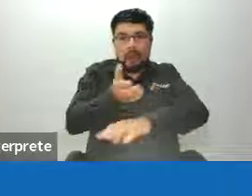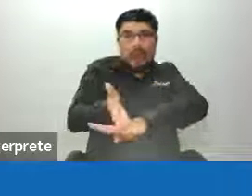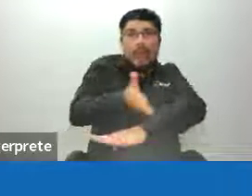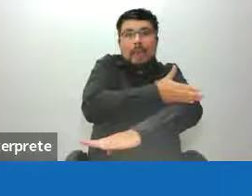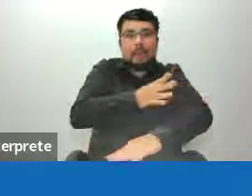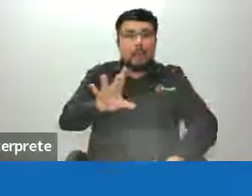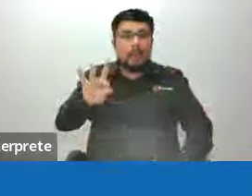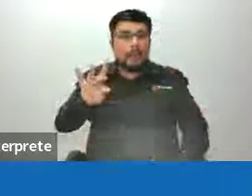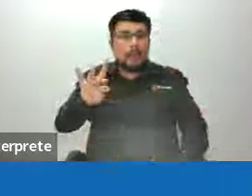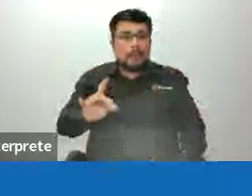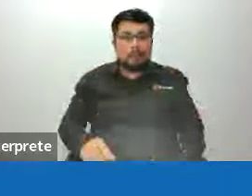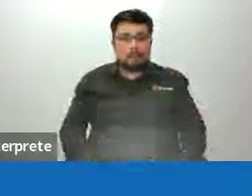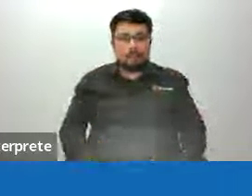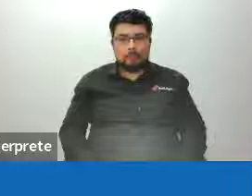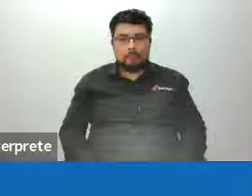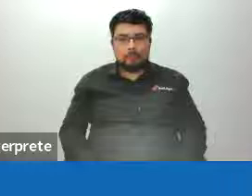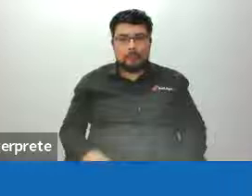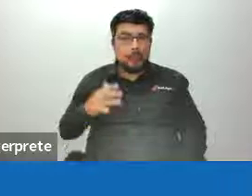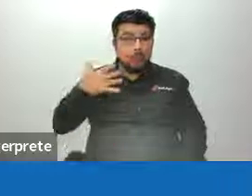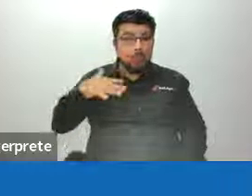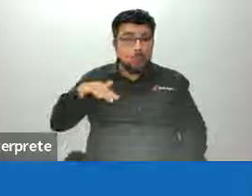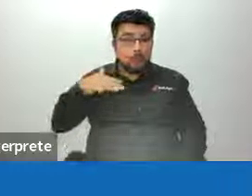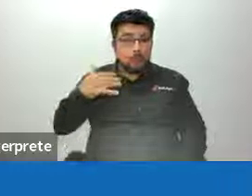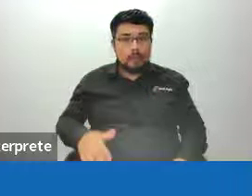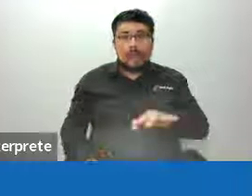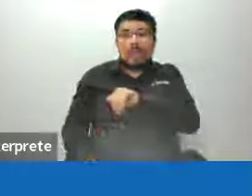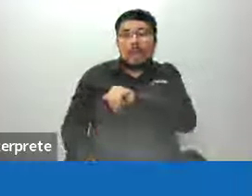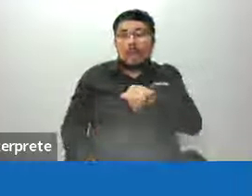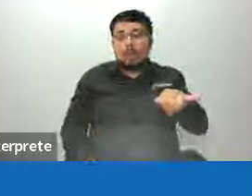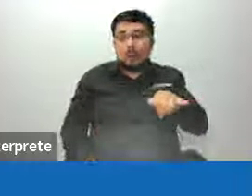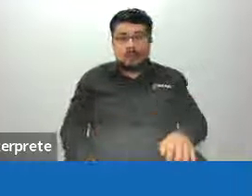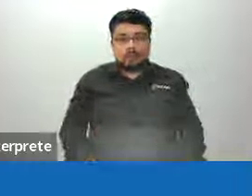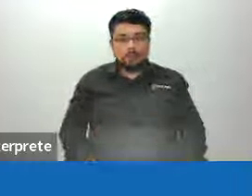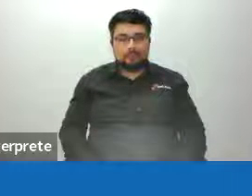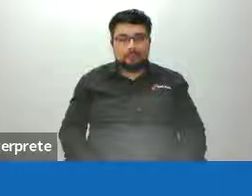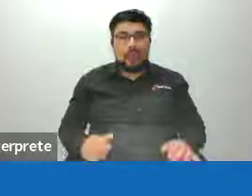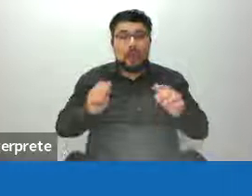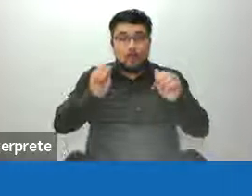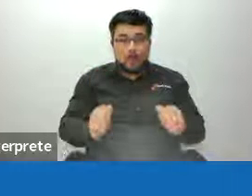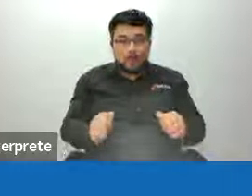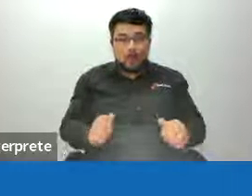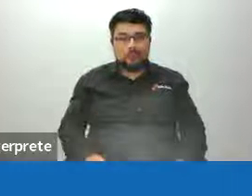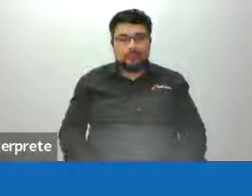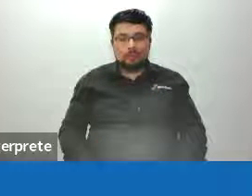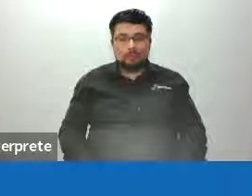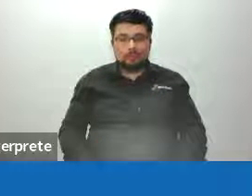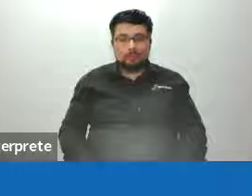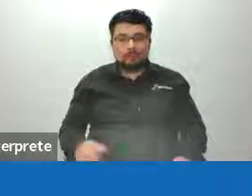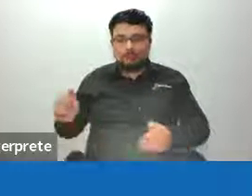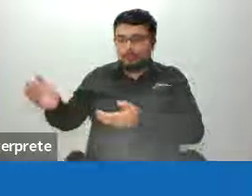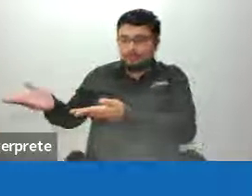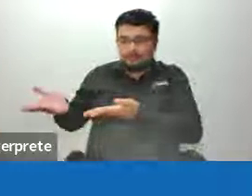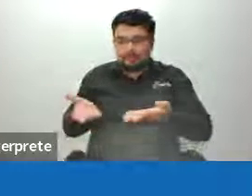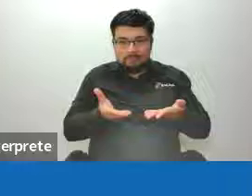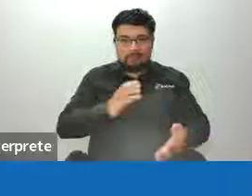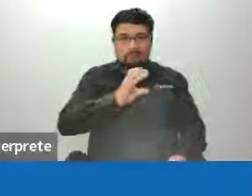Y luego vamos a tener la fortuna de contar con la compañía de Carolina